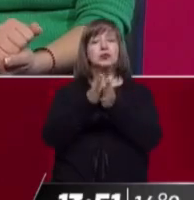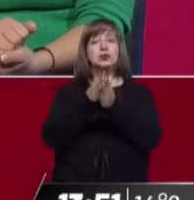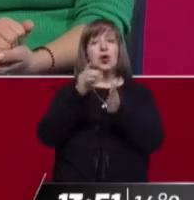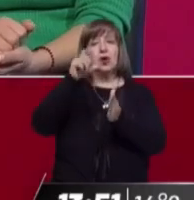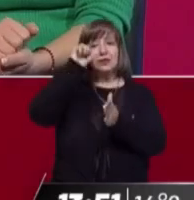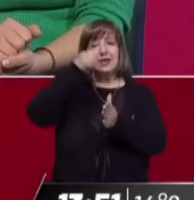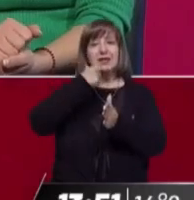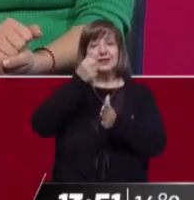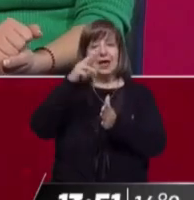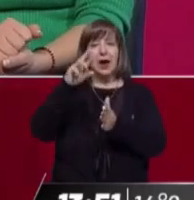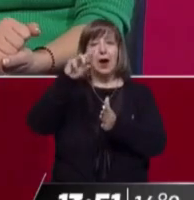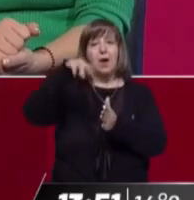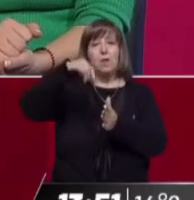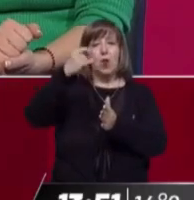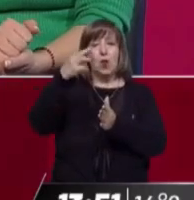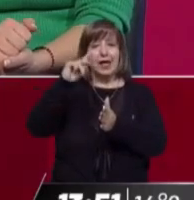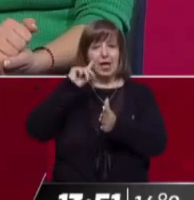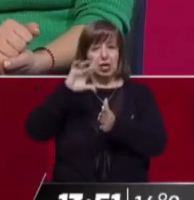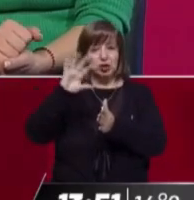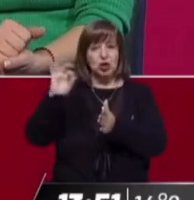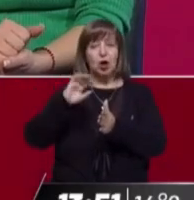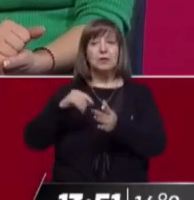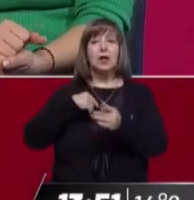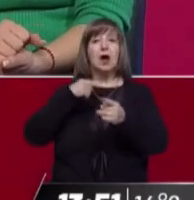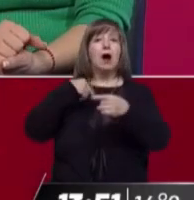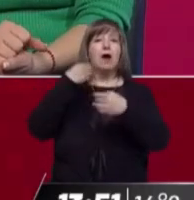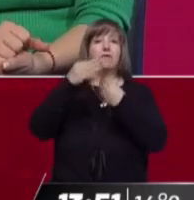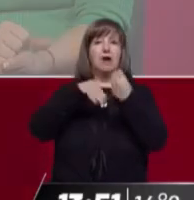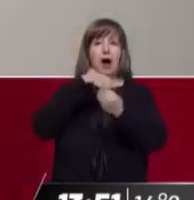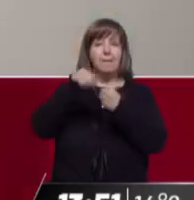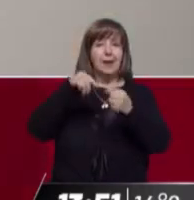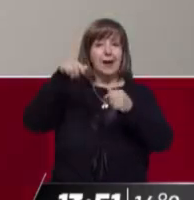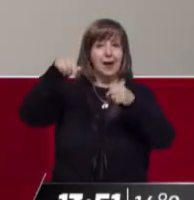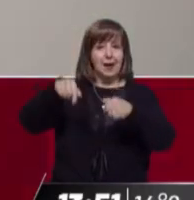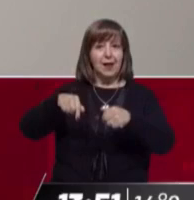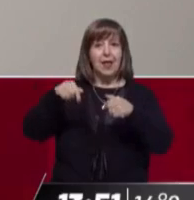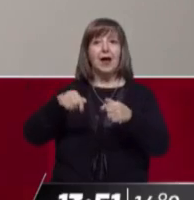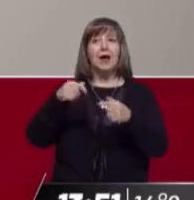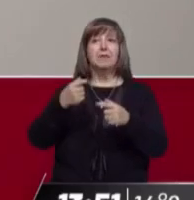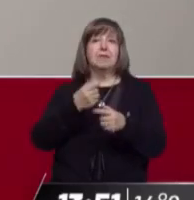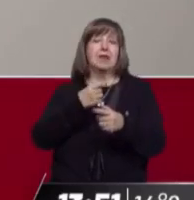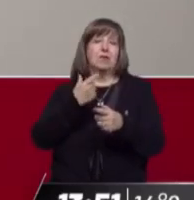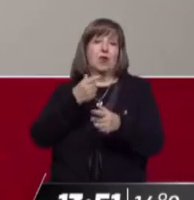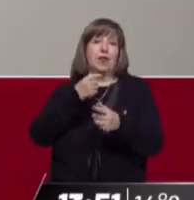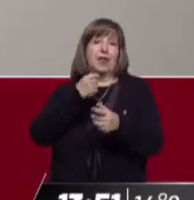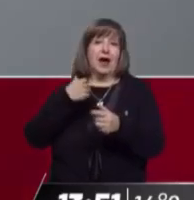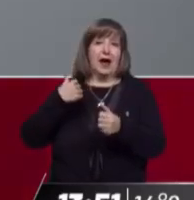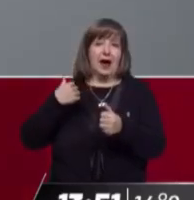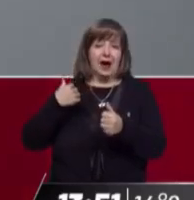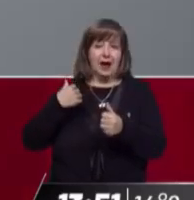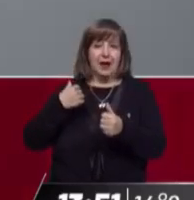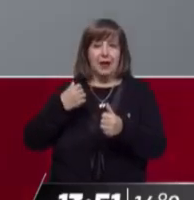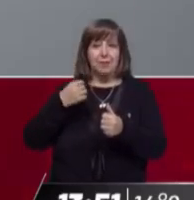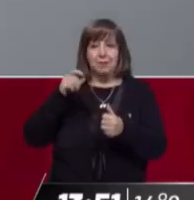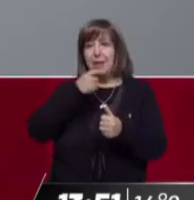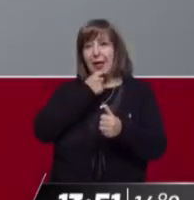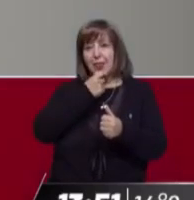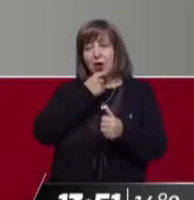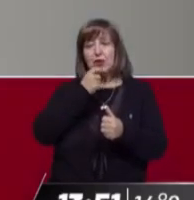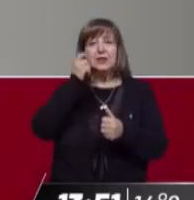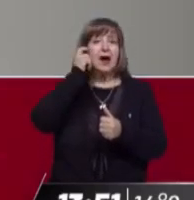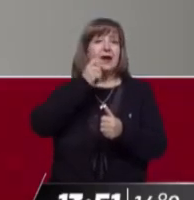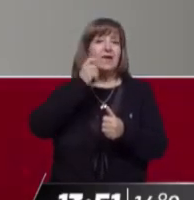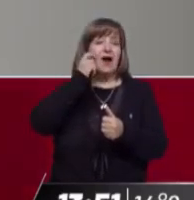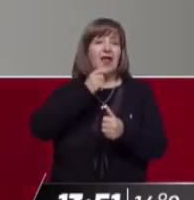rápidamente nos llevó a contactarnos con la familia de Alejo Arias, este argentino rivadaviense él, que permanece hace casi un año